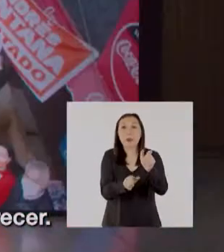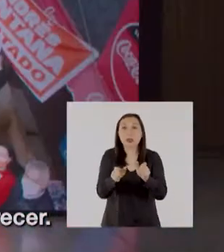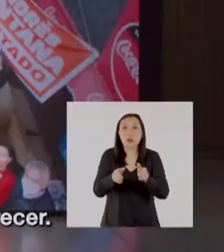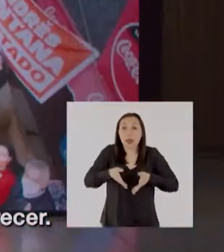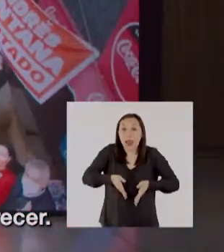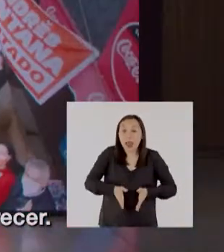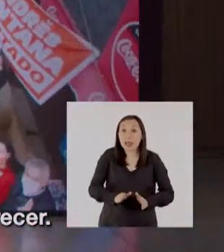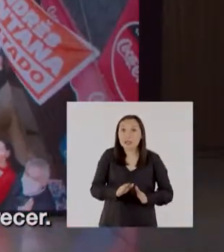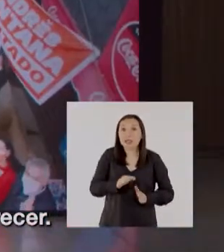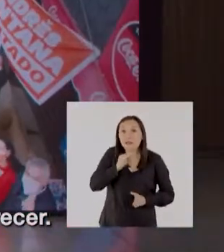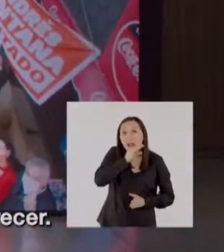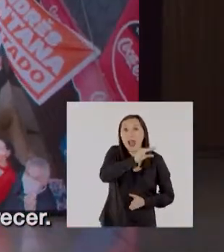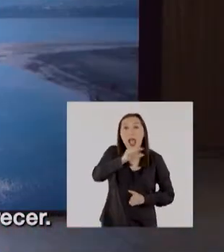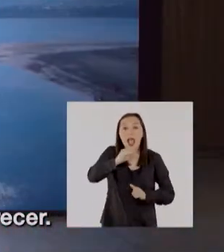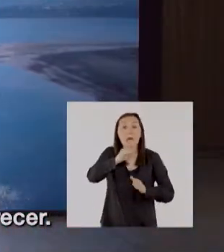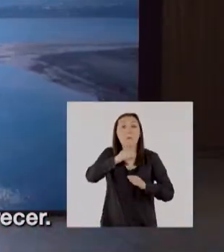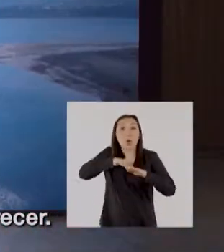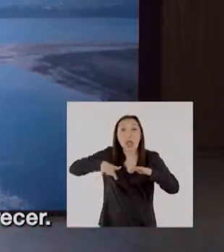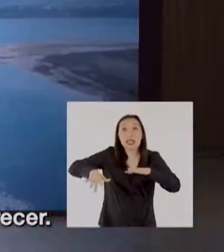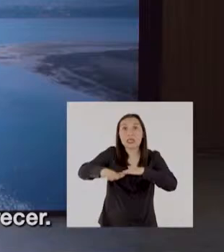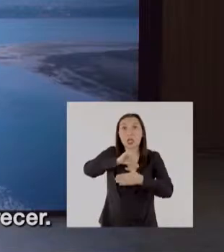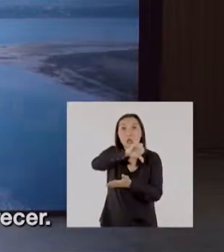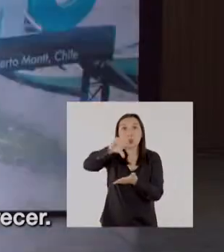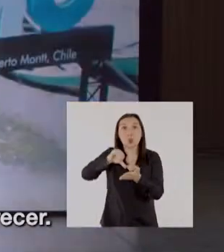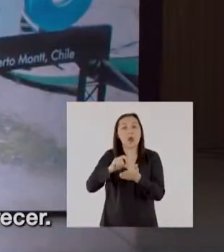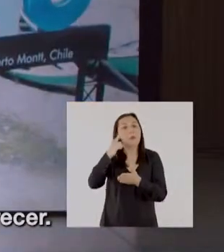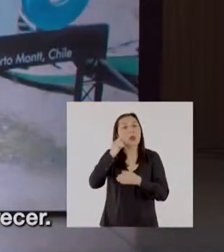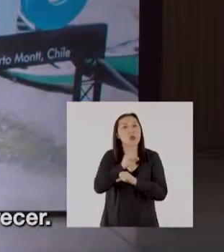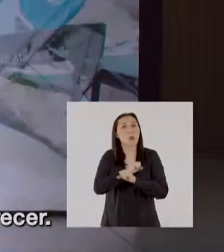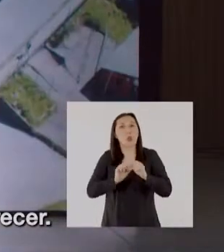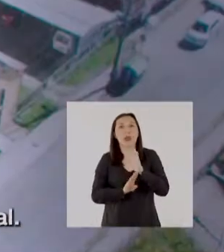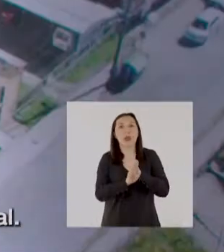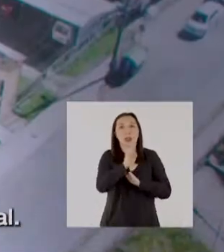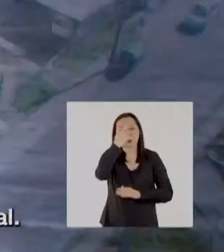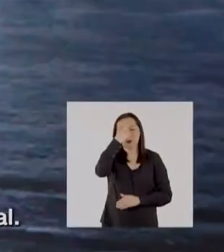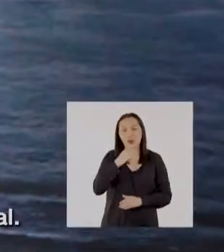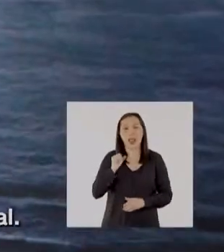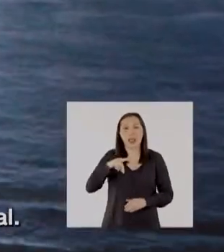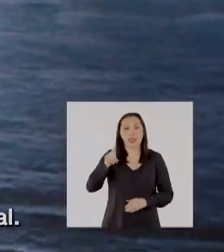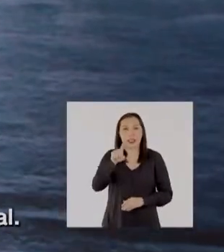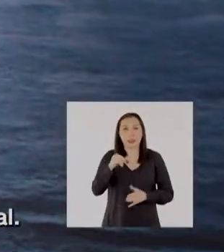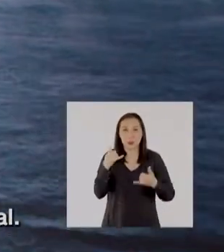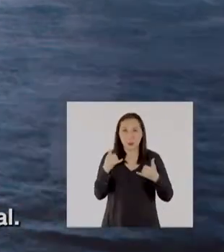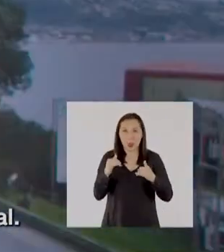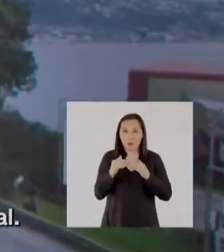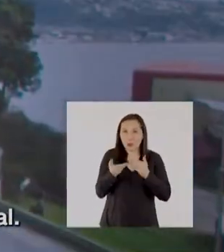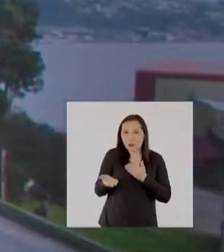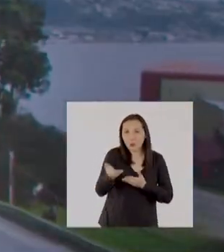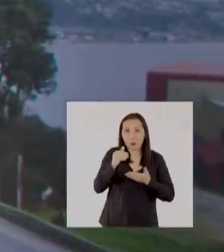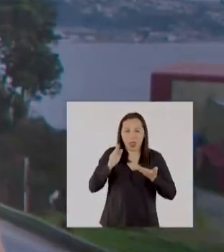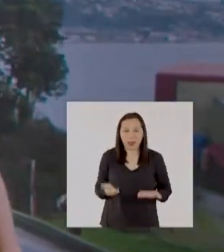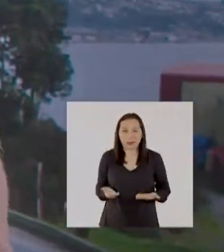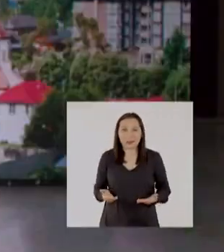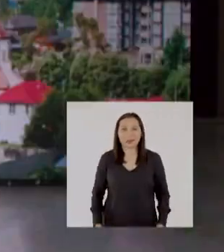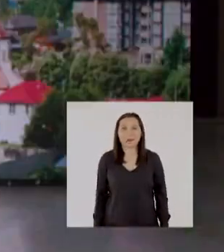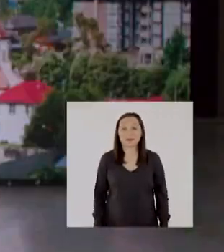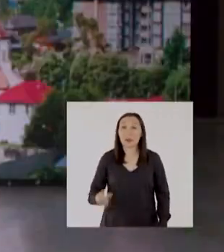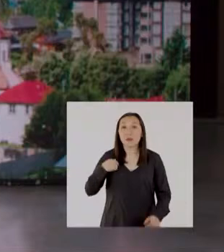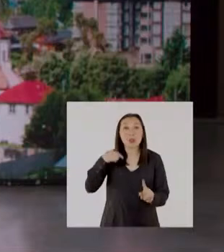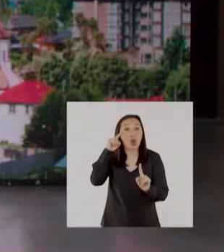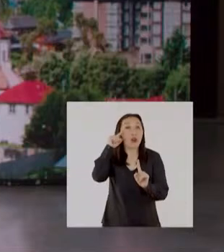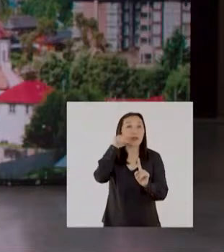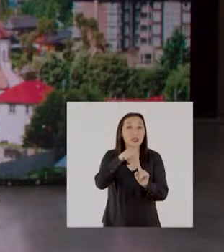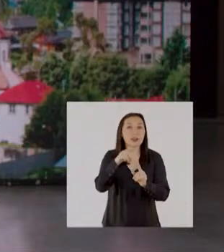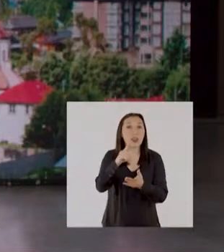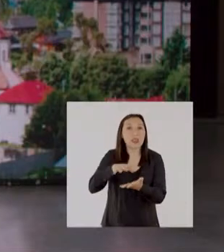personas para que nacer en un campo isla ciudad no sea impedimento para que ser sueñan de santana juguemos de local mi prioridad